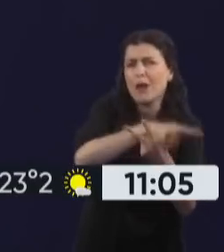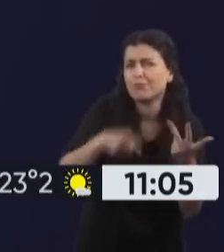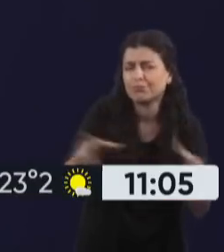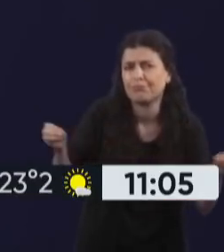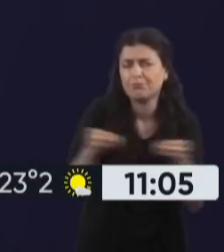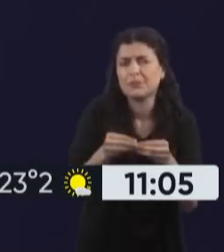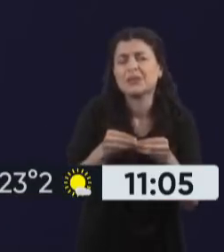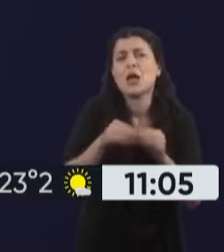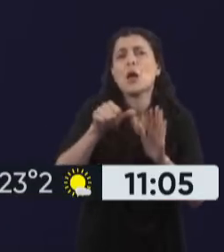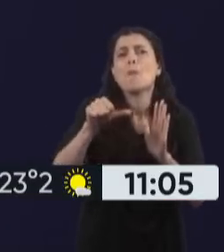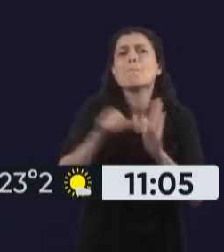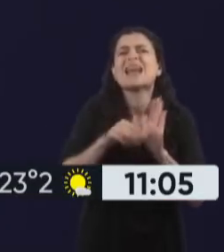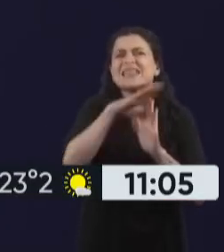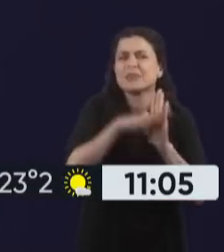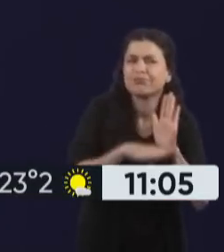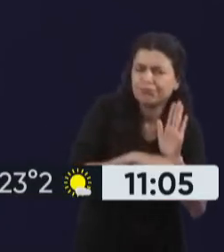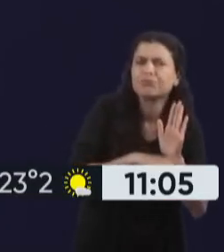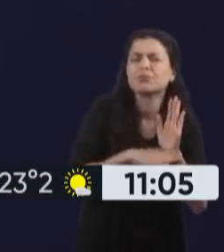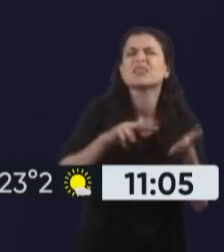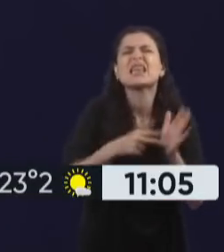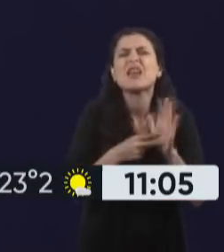por delante nuestro. Esto demuestra que